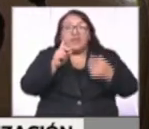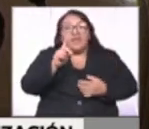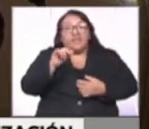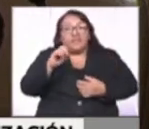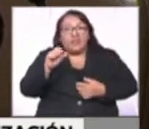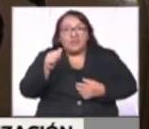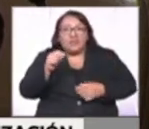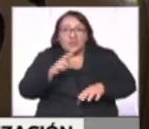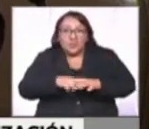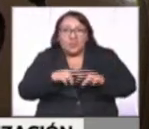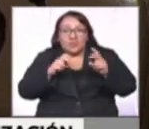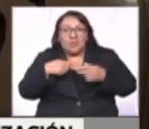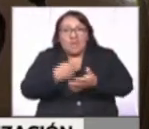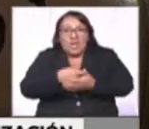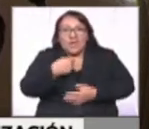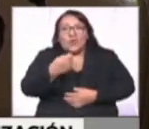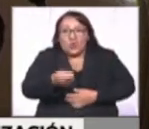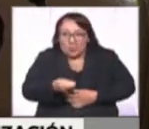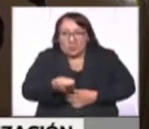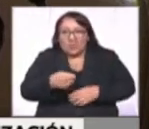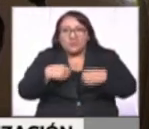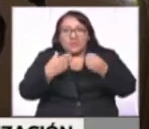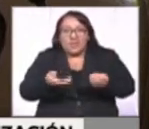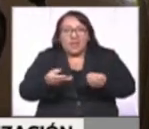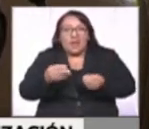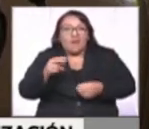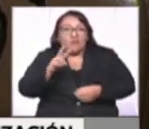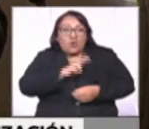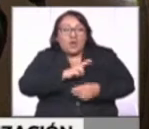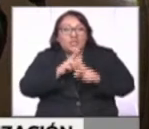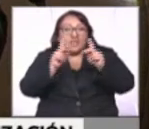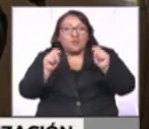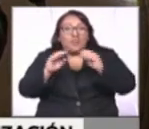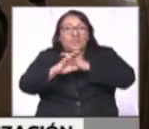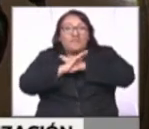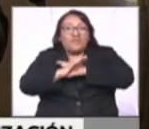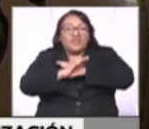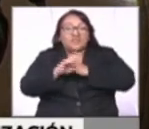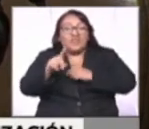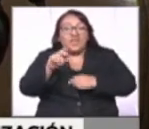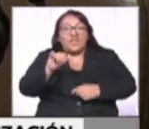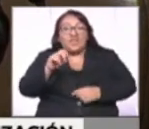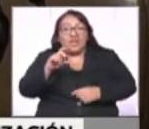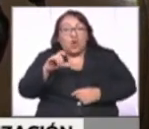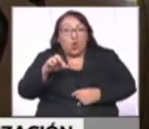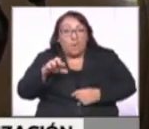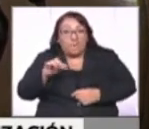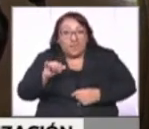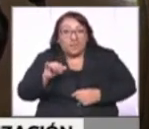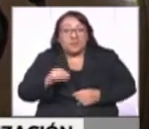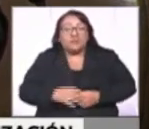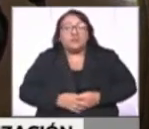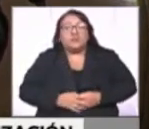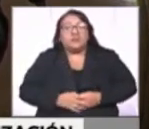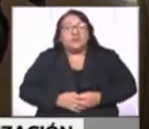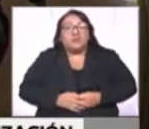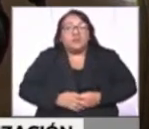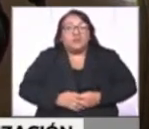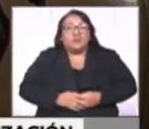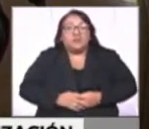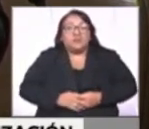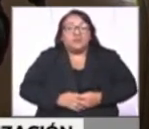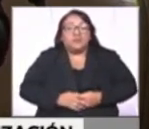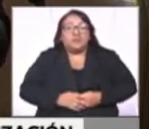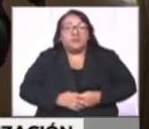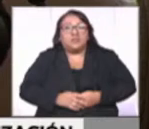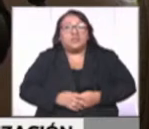una retribución económica otorgada al vocal del Tribunal de Defensa de la Competencia y de la Protección de la Propiedad Intelectual y